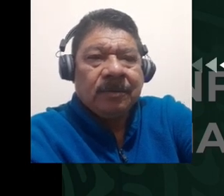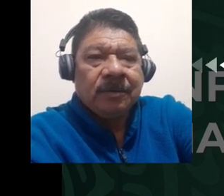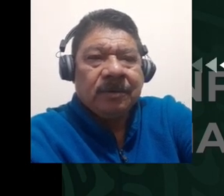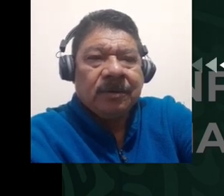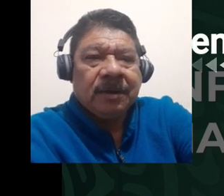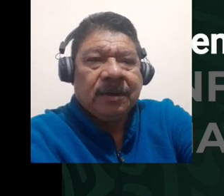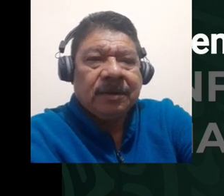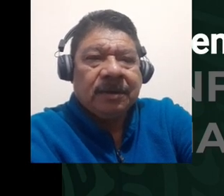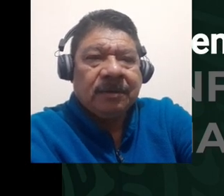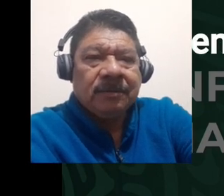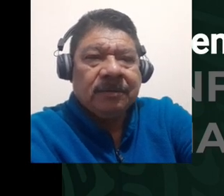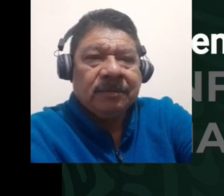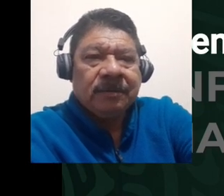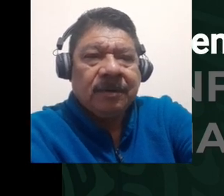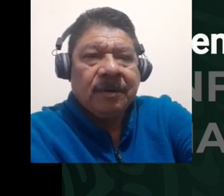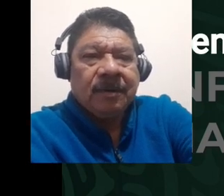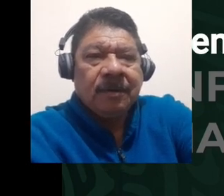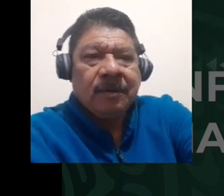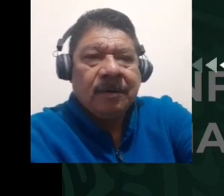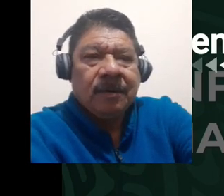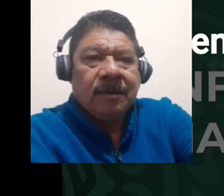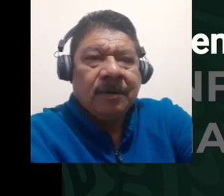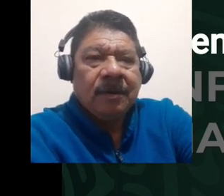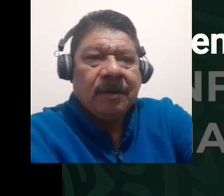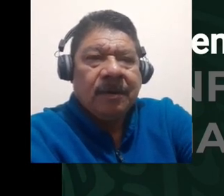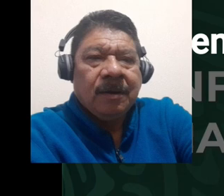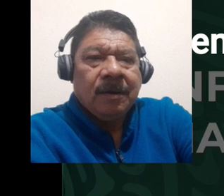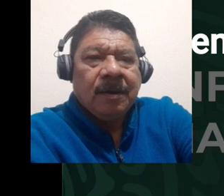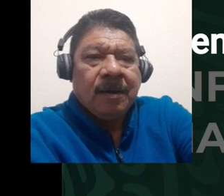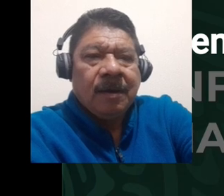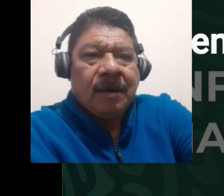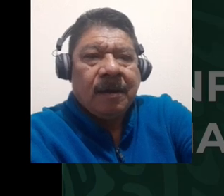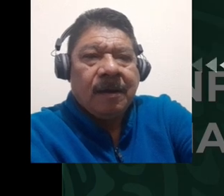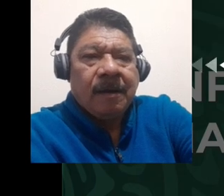El pulso de la salud.